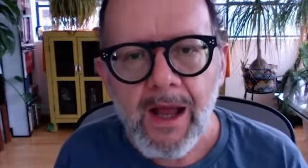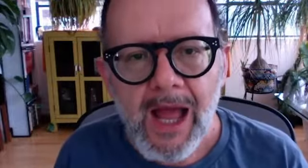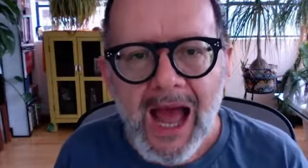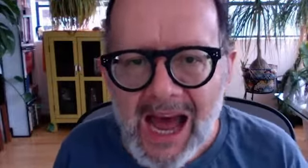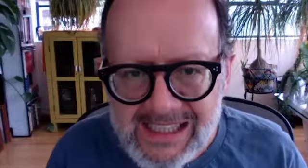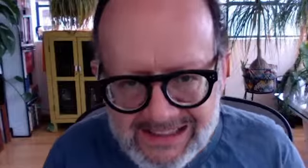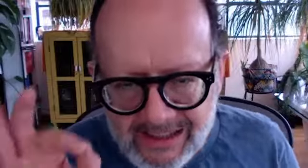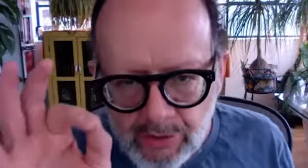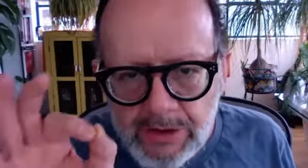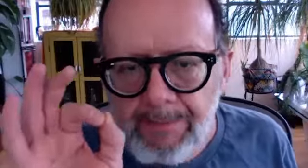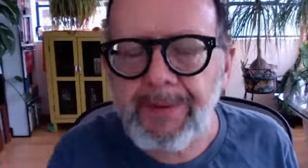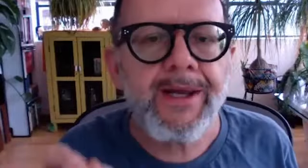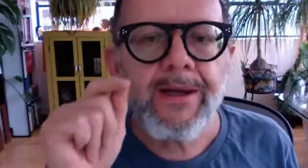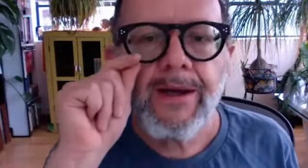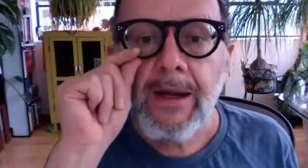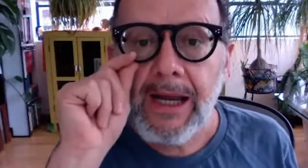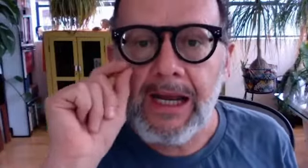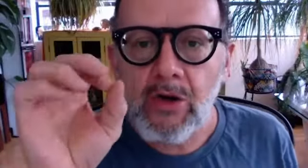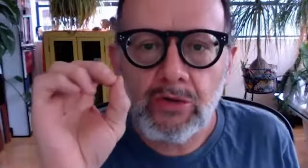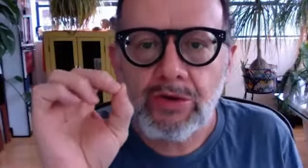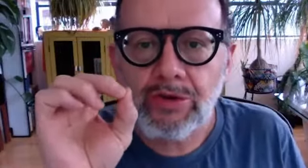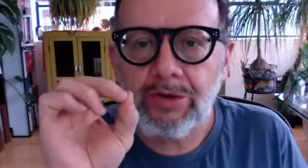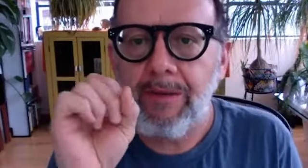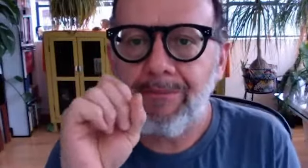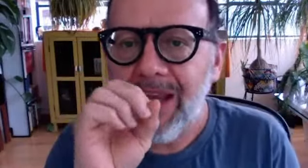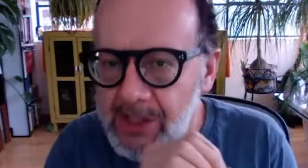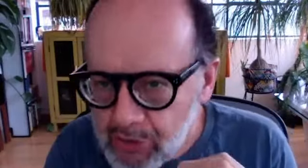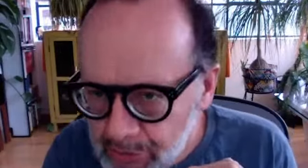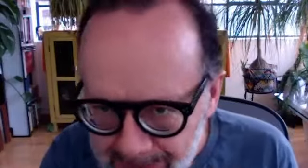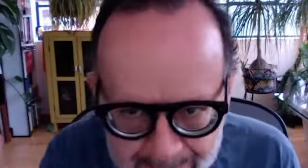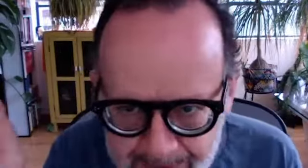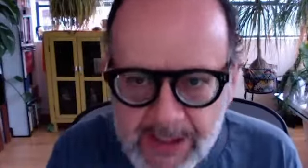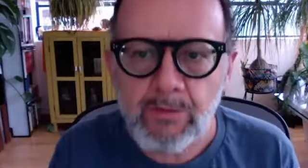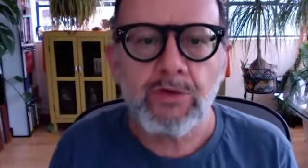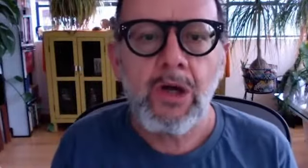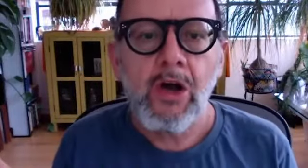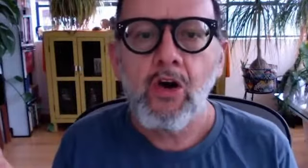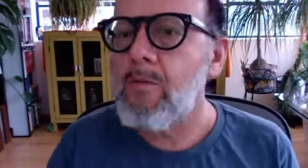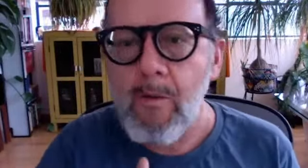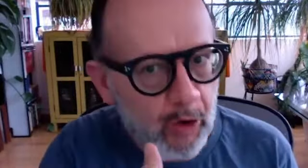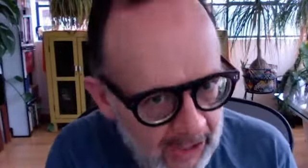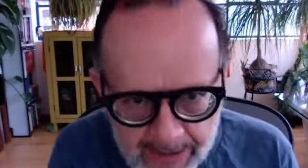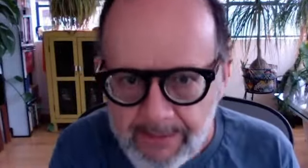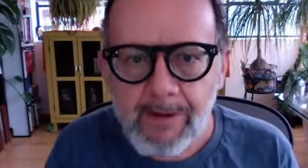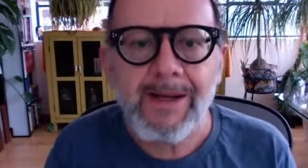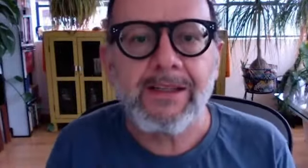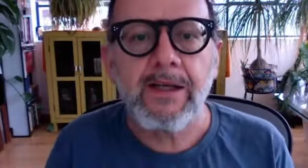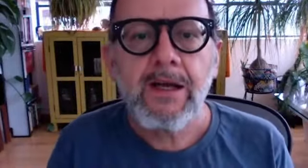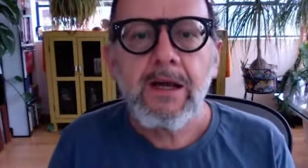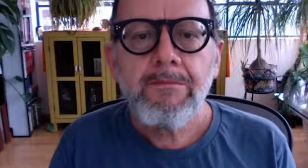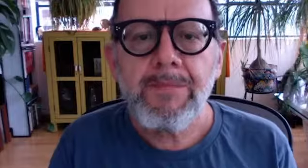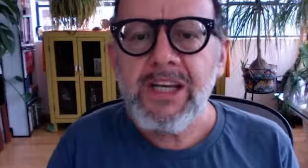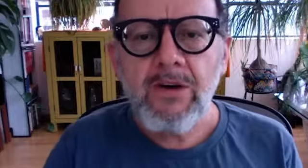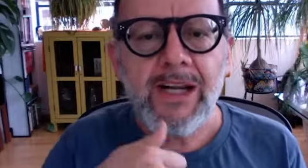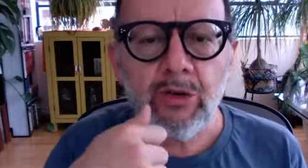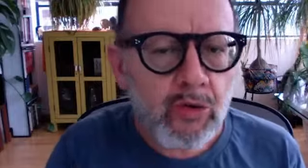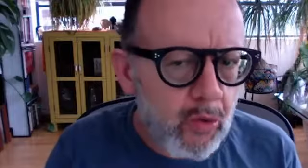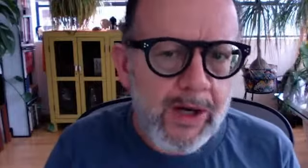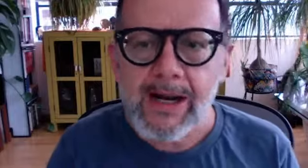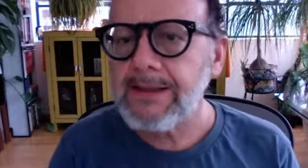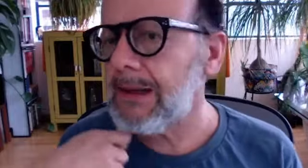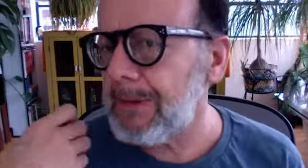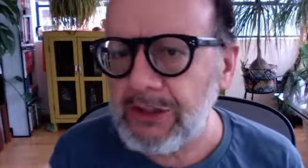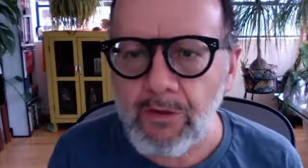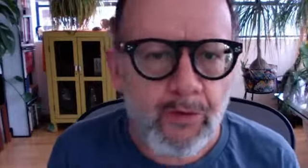a la cerrazón del pri en los derechos más mínimos como votar libremente vinieron la